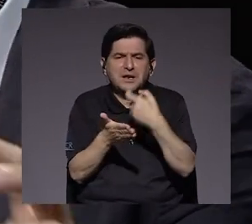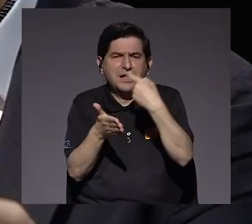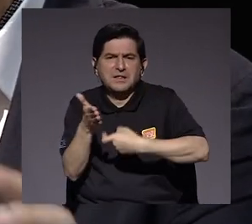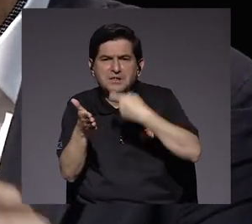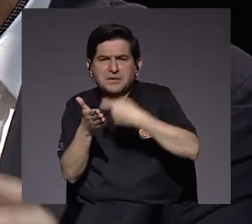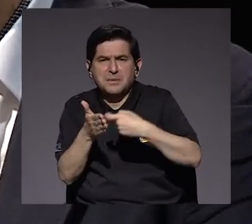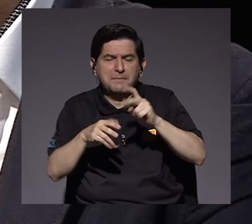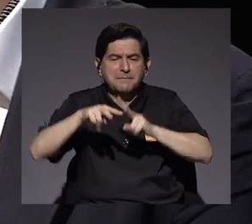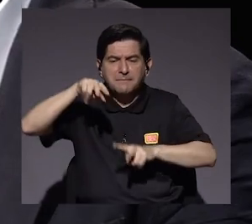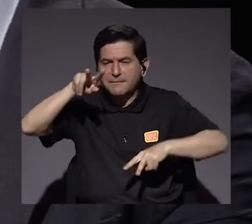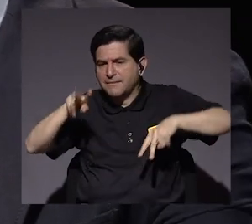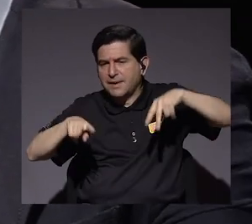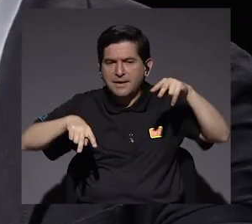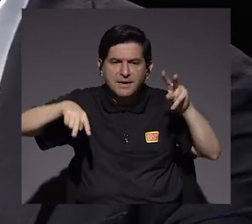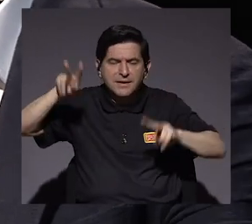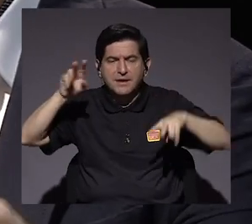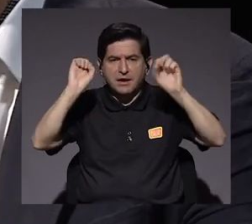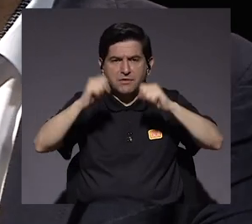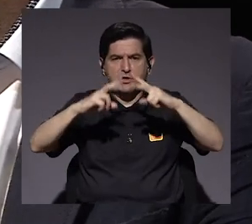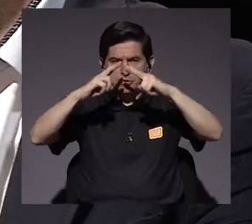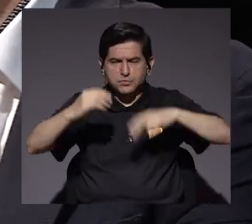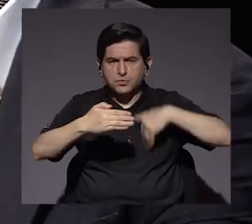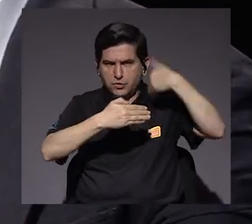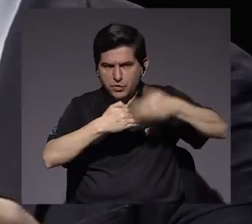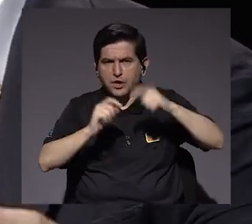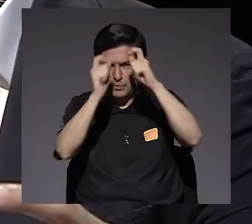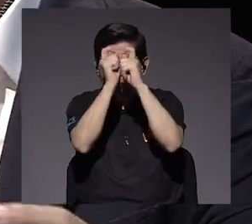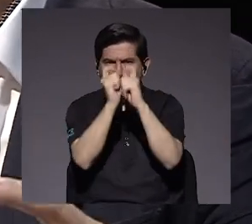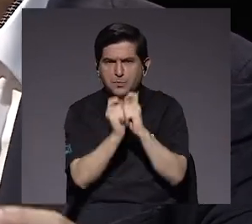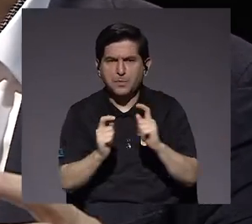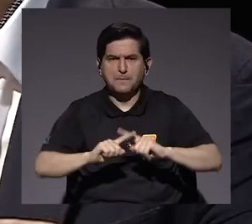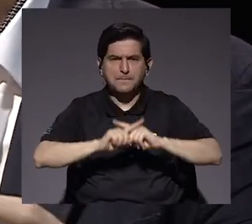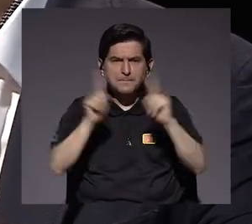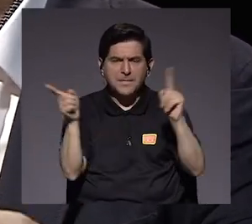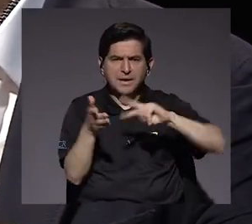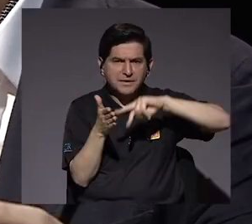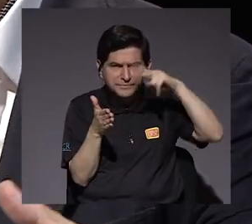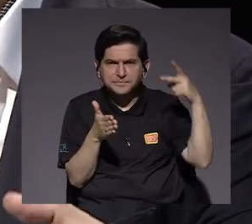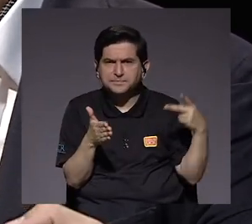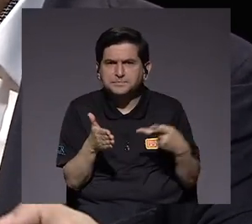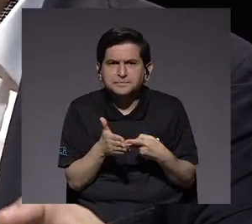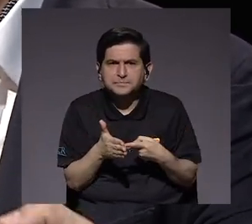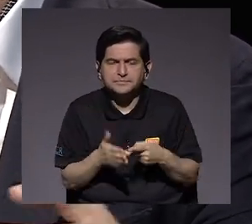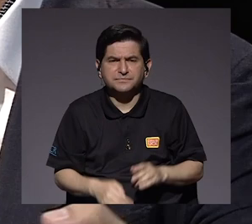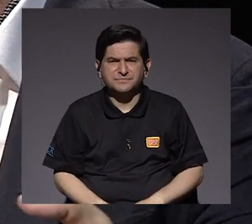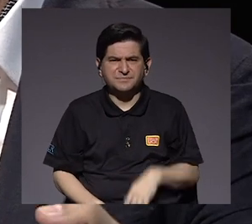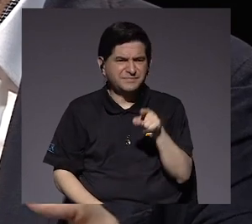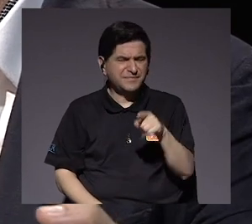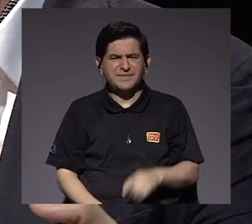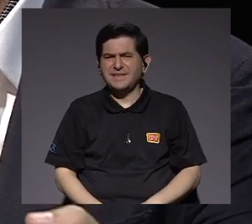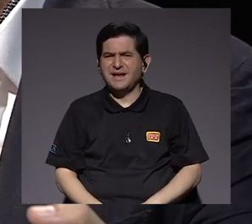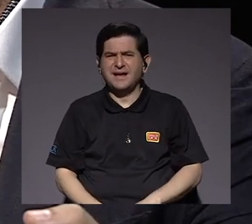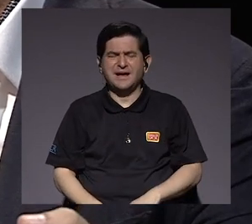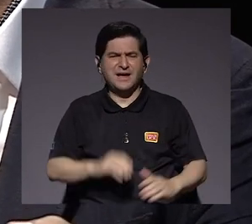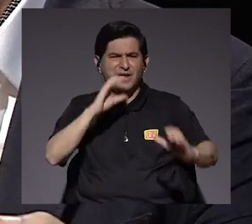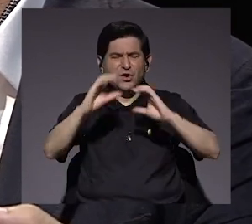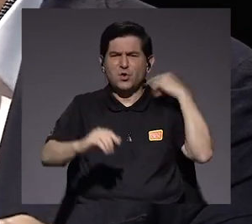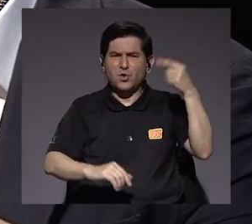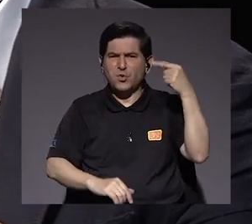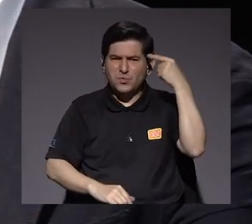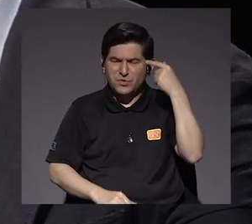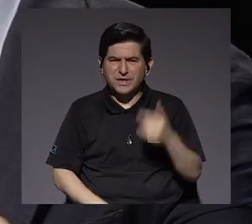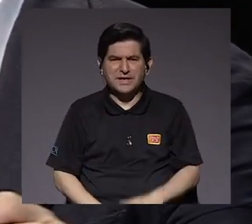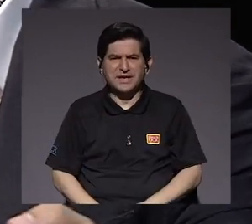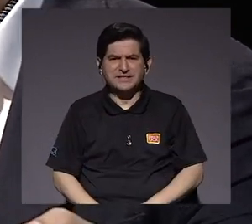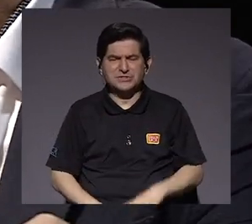algunos altos y bajos, que podemos entrar a verlos en detalle, pero que ha ocasionado incluso desencuentros en la comunicación de gobierno.